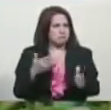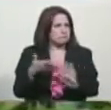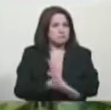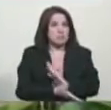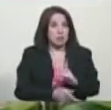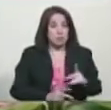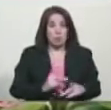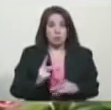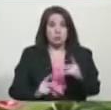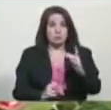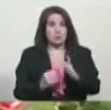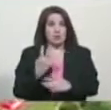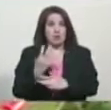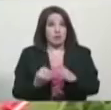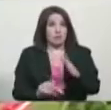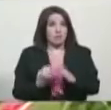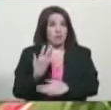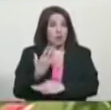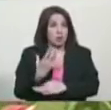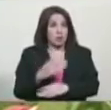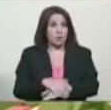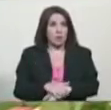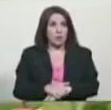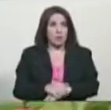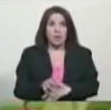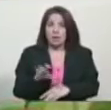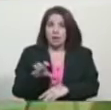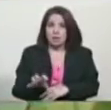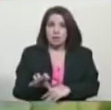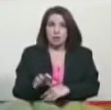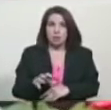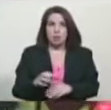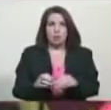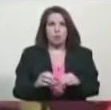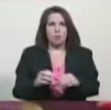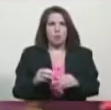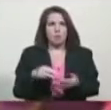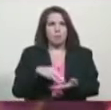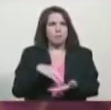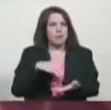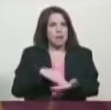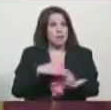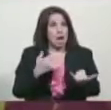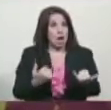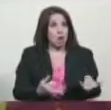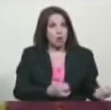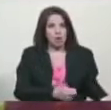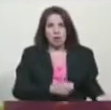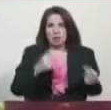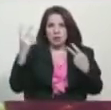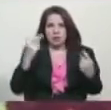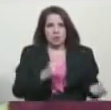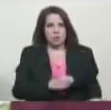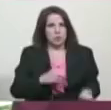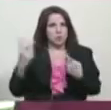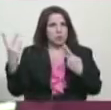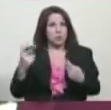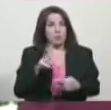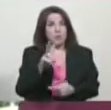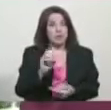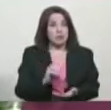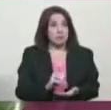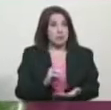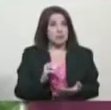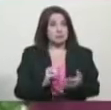producción de flores anturiums en el estado Miranda. En este momento estamos exportando 20.000 tallos mensuales. Y con